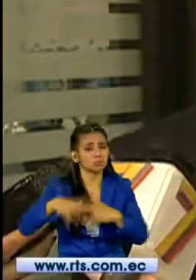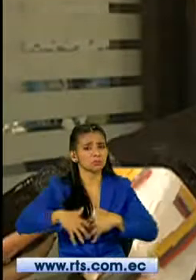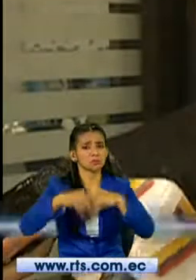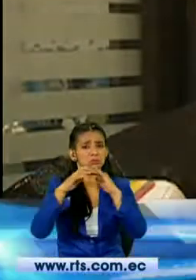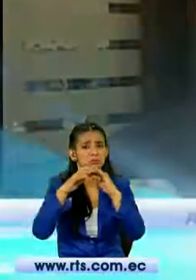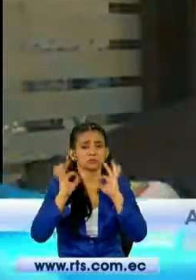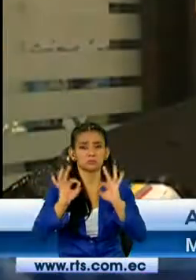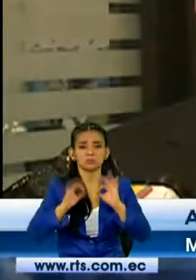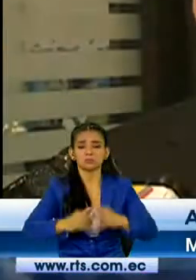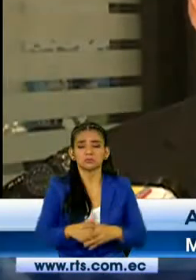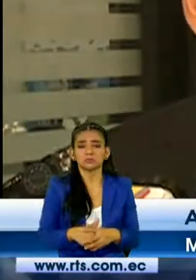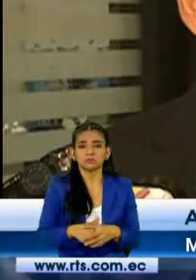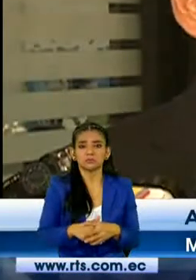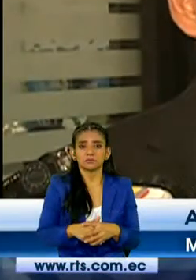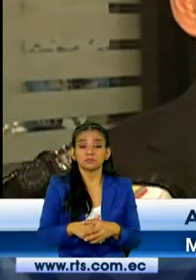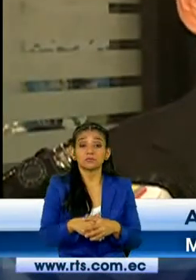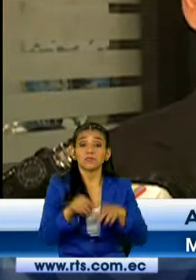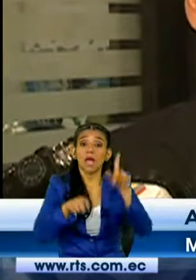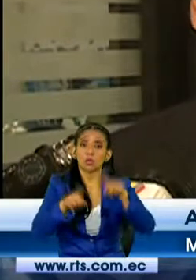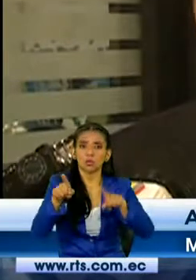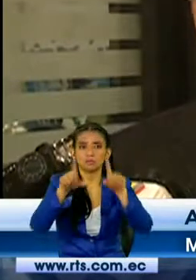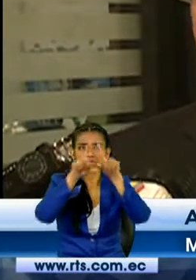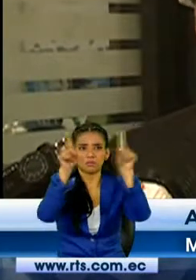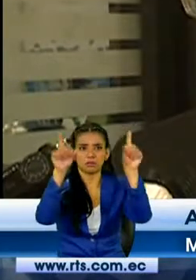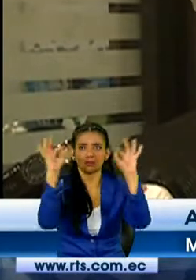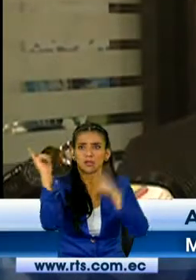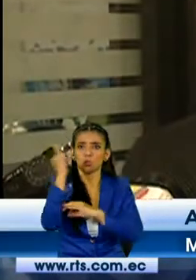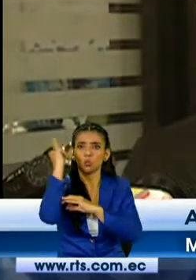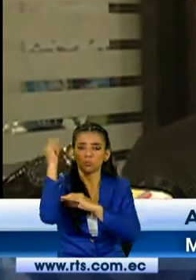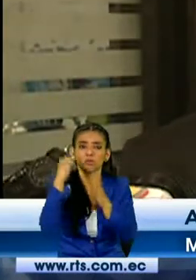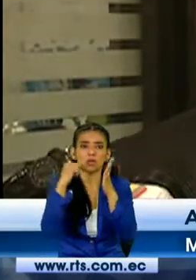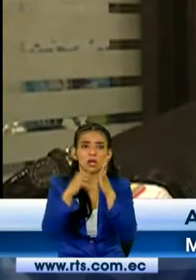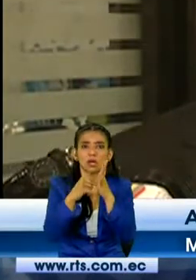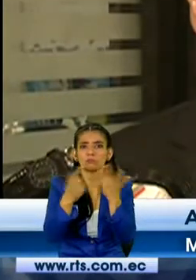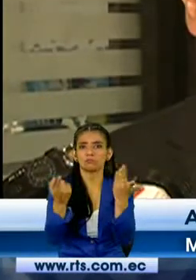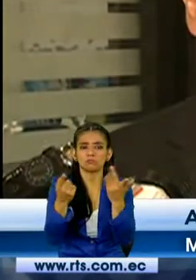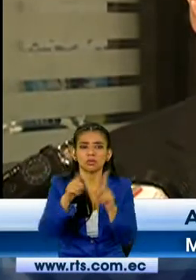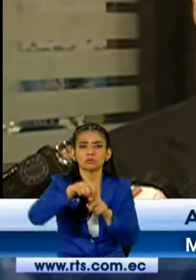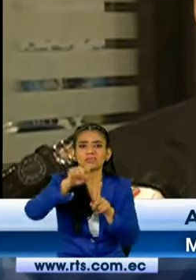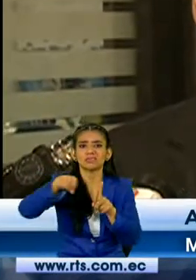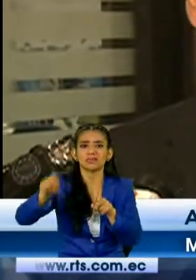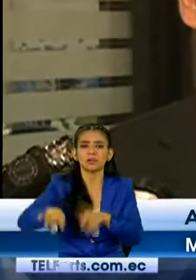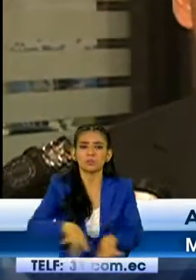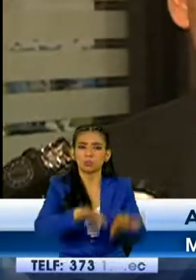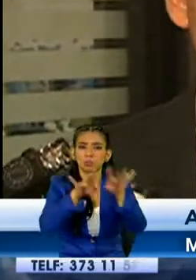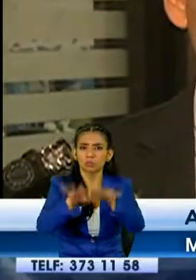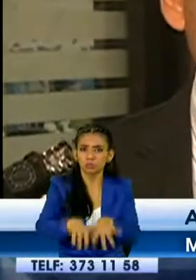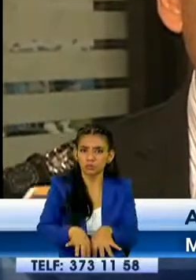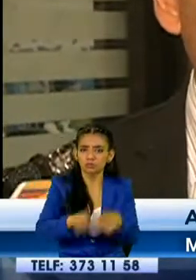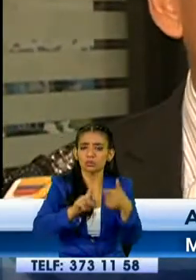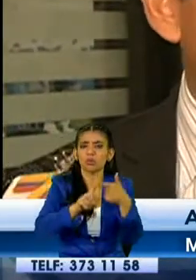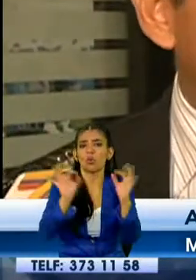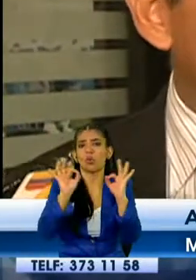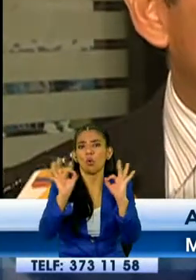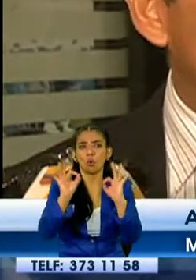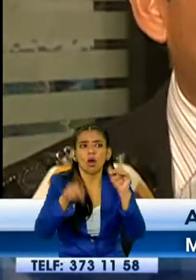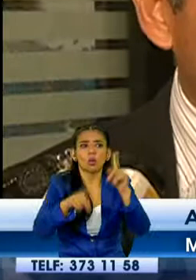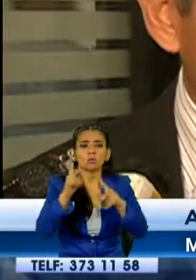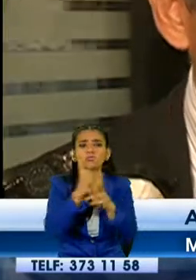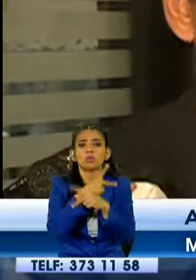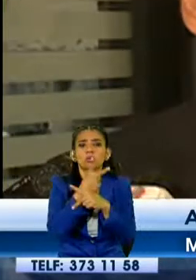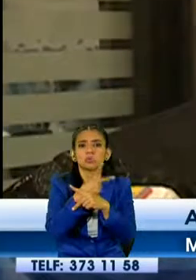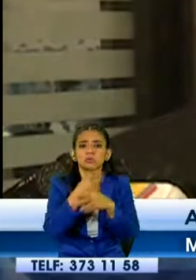necesidades sectoriales, por ejemplo, en la industria de software, hay necesidades sectoriales en la producción